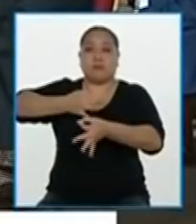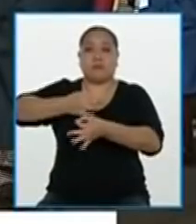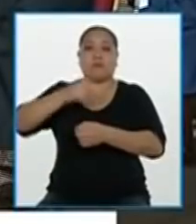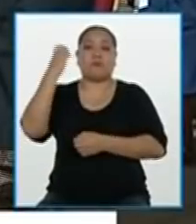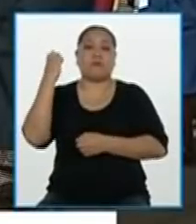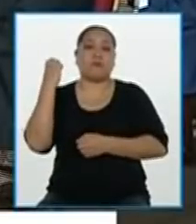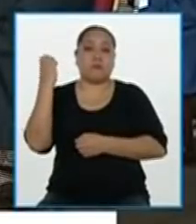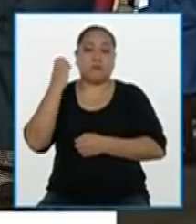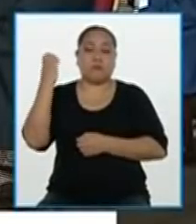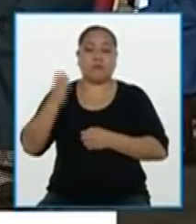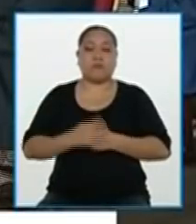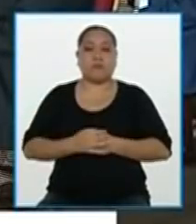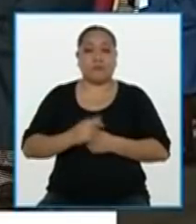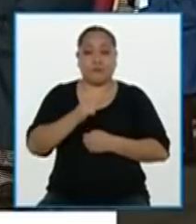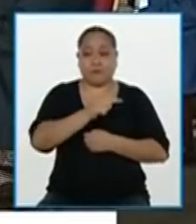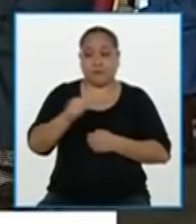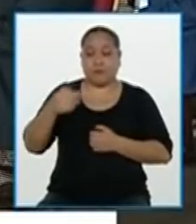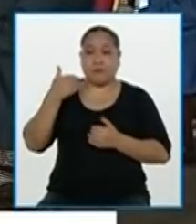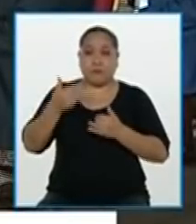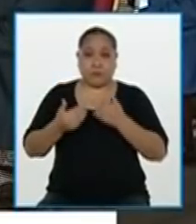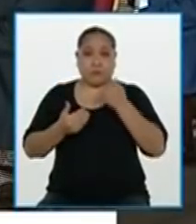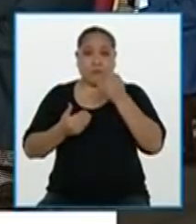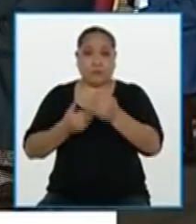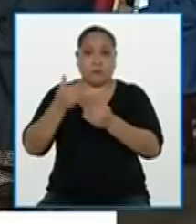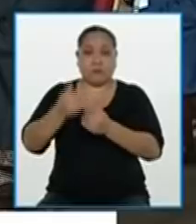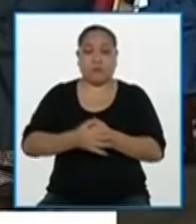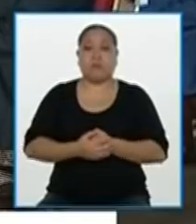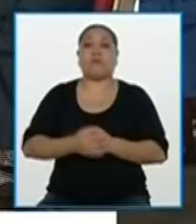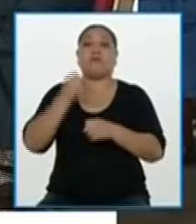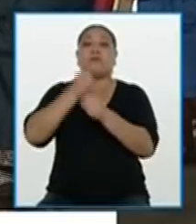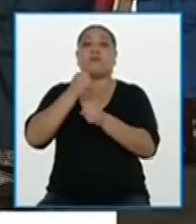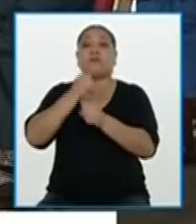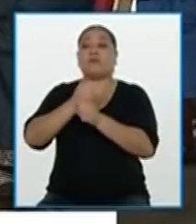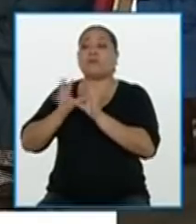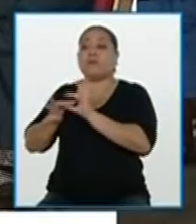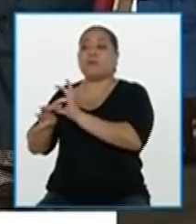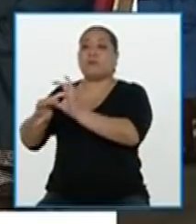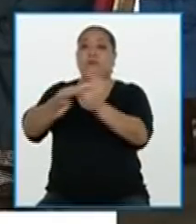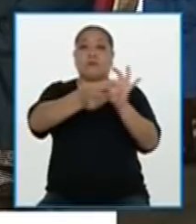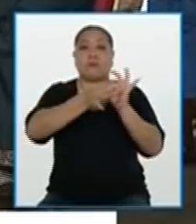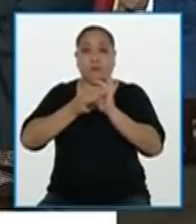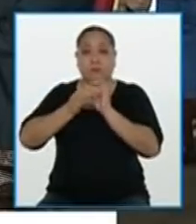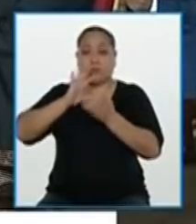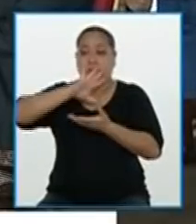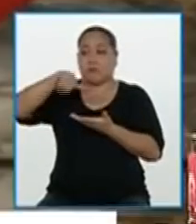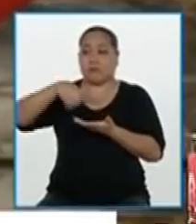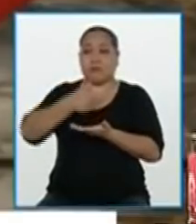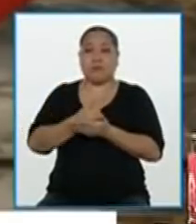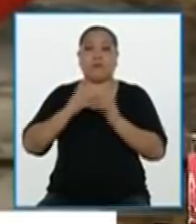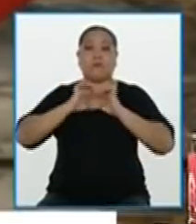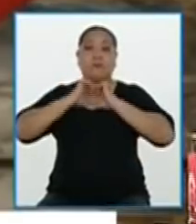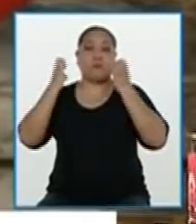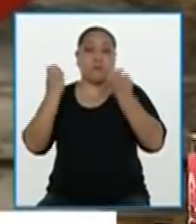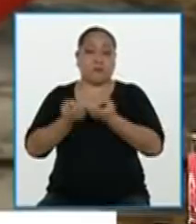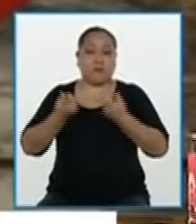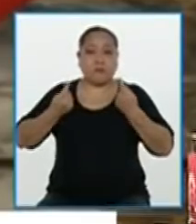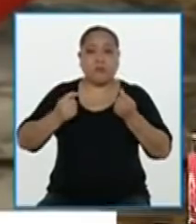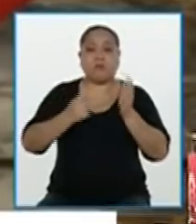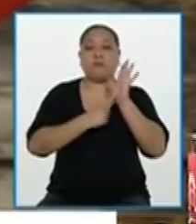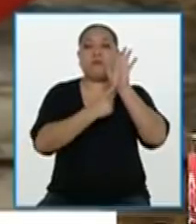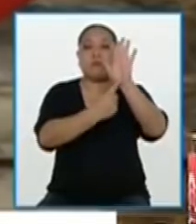Ha habido diferentes medidas orientadas a financiamiento, como Reactiva, ¿no? Orientadas al cumplimiento de planillas, ¿no?